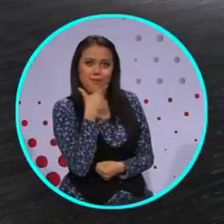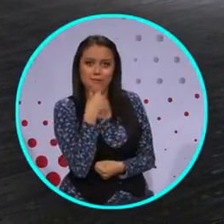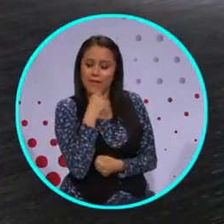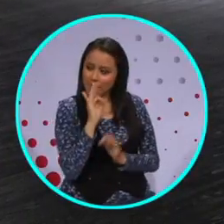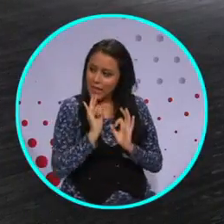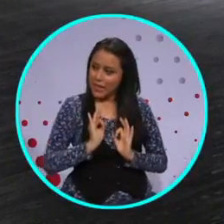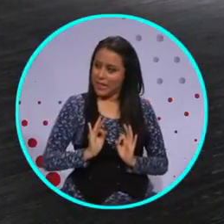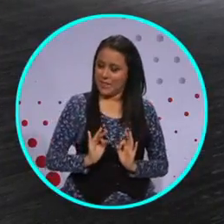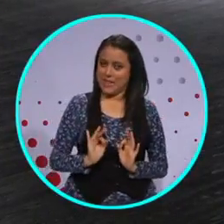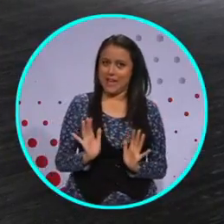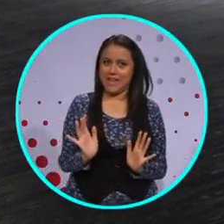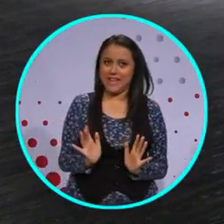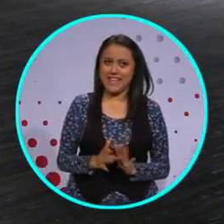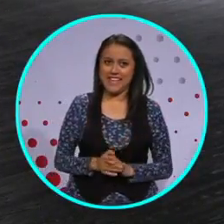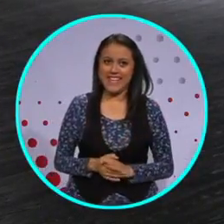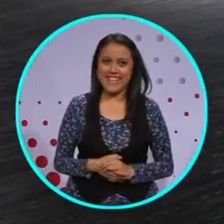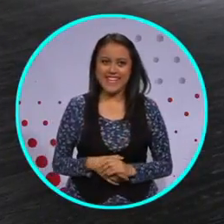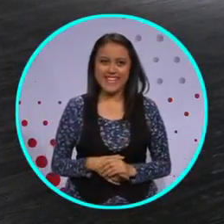calmarnos